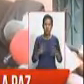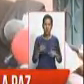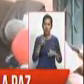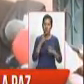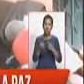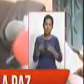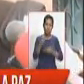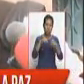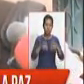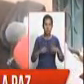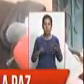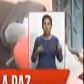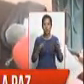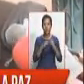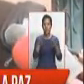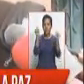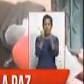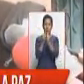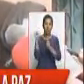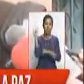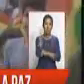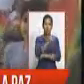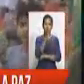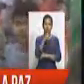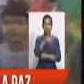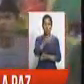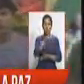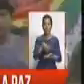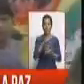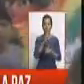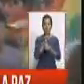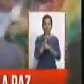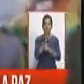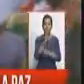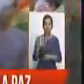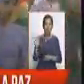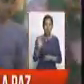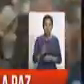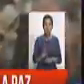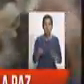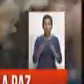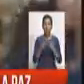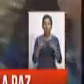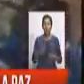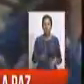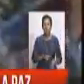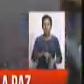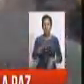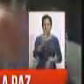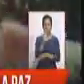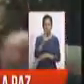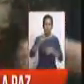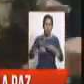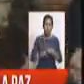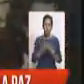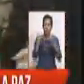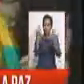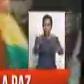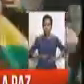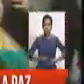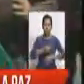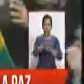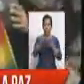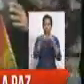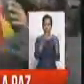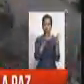las ciudades de la paz y el alto se va a llevar a cabo en la plaza san francisco a partir de las 5 de la tarde están invitados todas las organizaciones